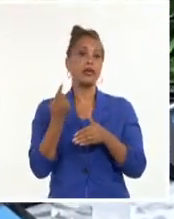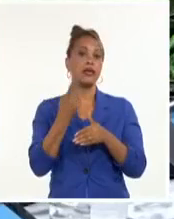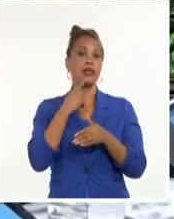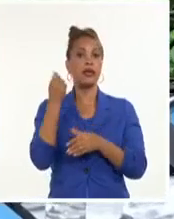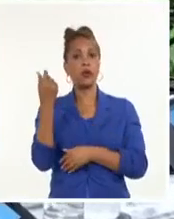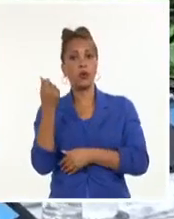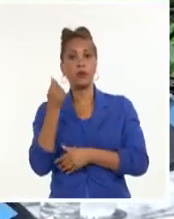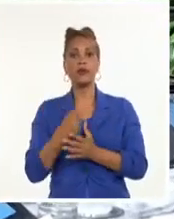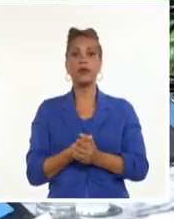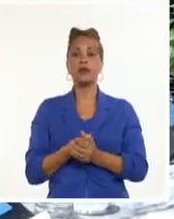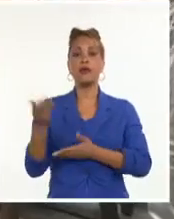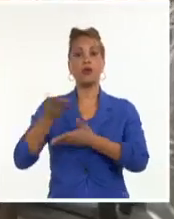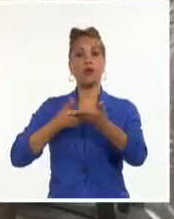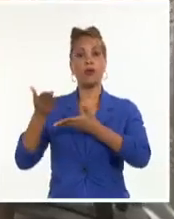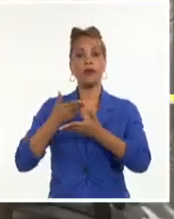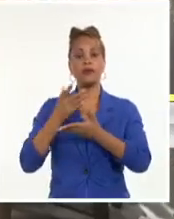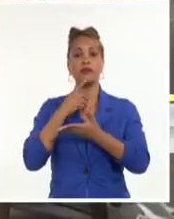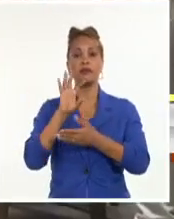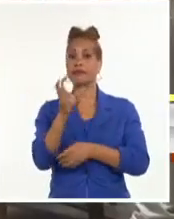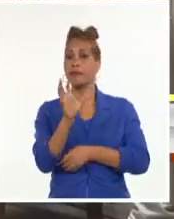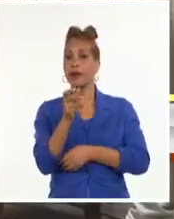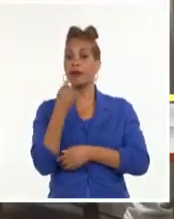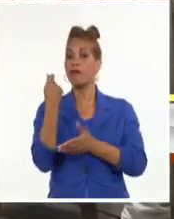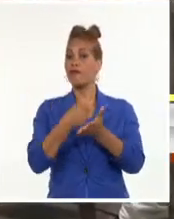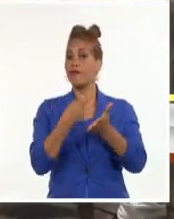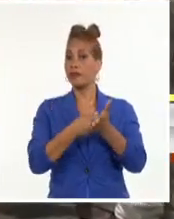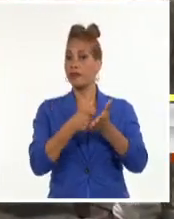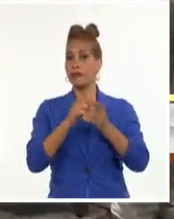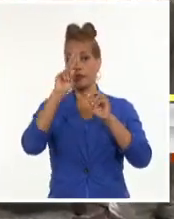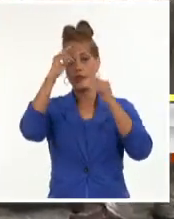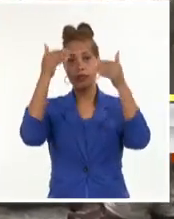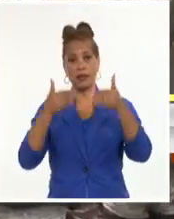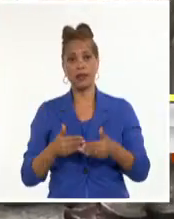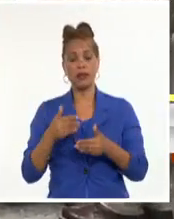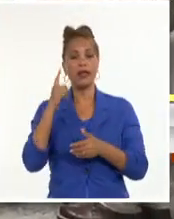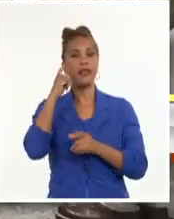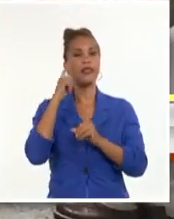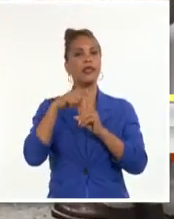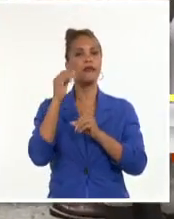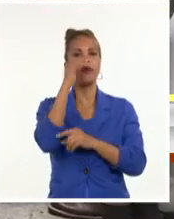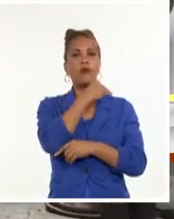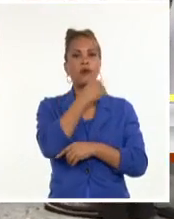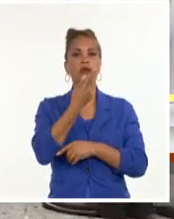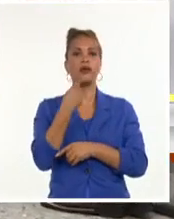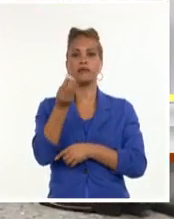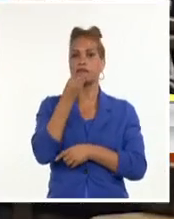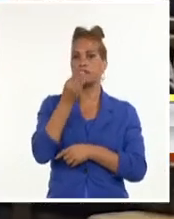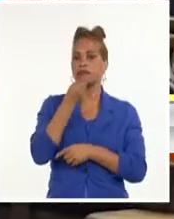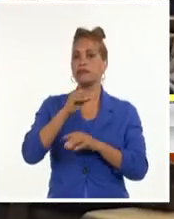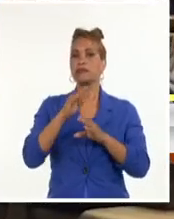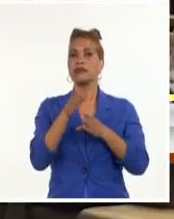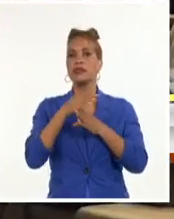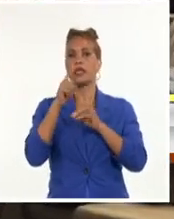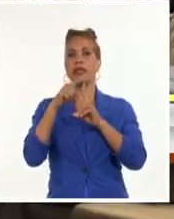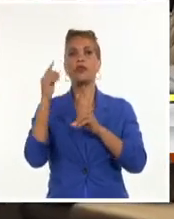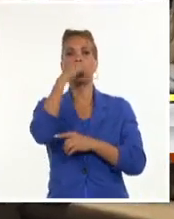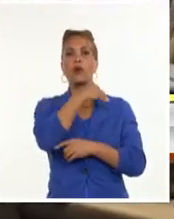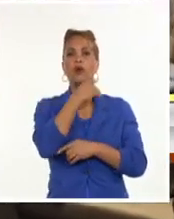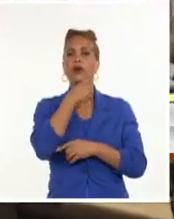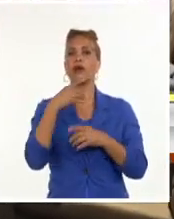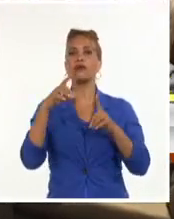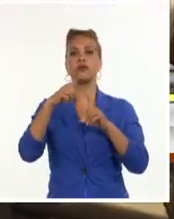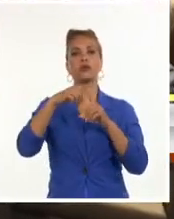economía, el comercio, la banca y las finanzas, la salud, la biotecnología, agroalimentario, tecnología, turismo y